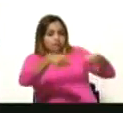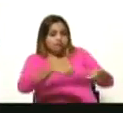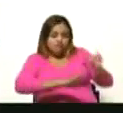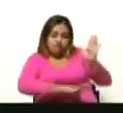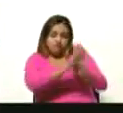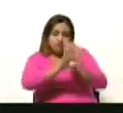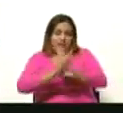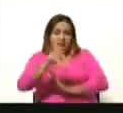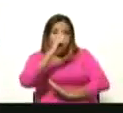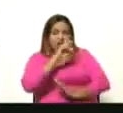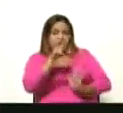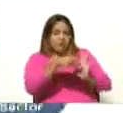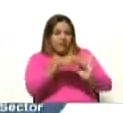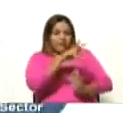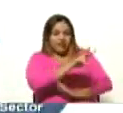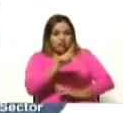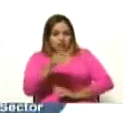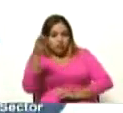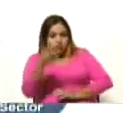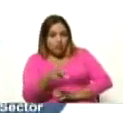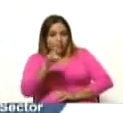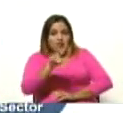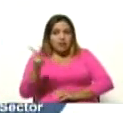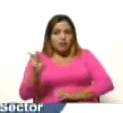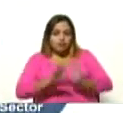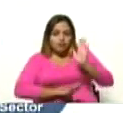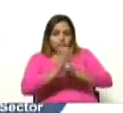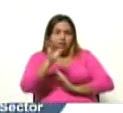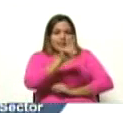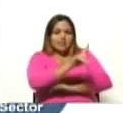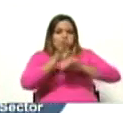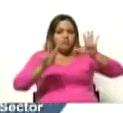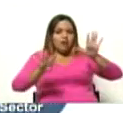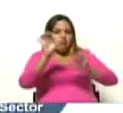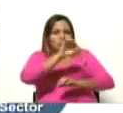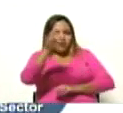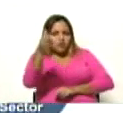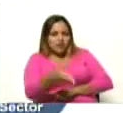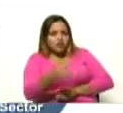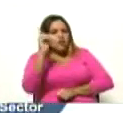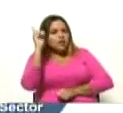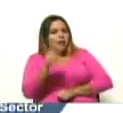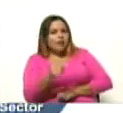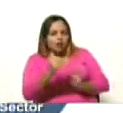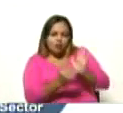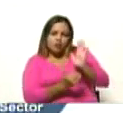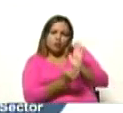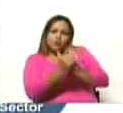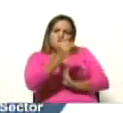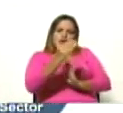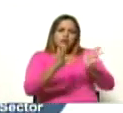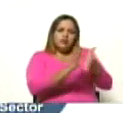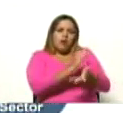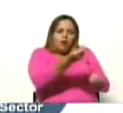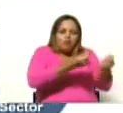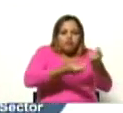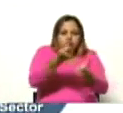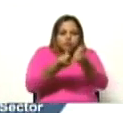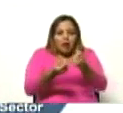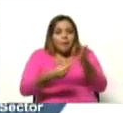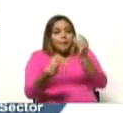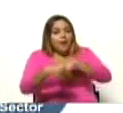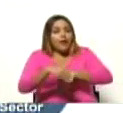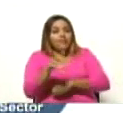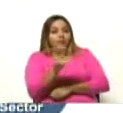año 2021 y el año 2022 un 19%. Y tiene que ver también con el incremento del comercio que ha habido en